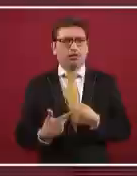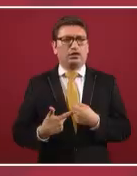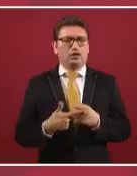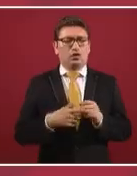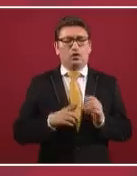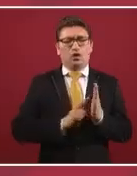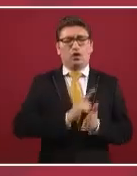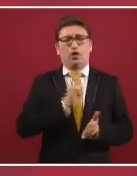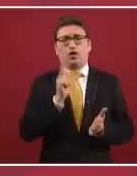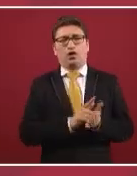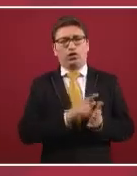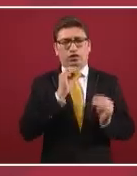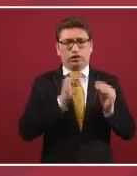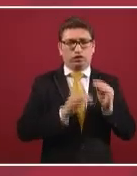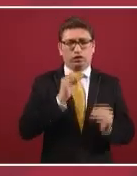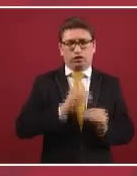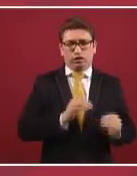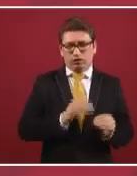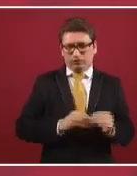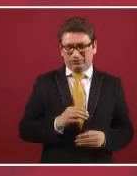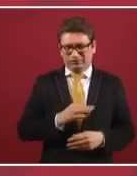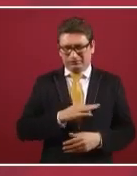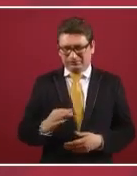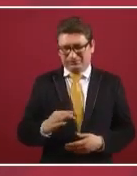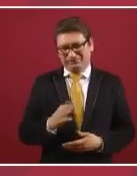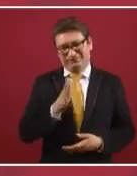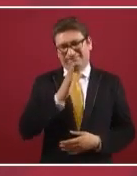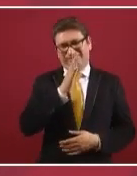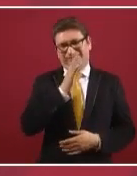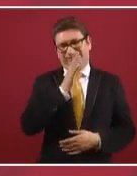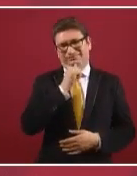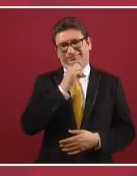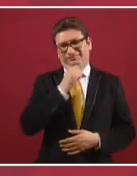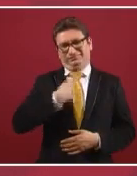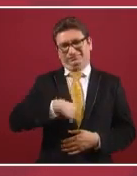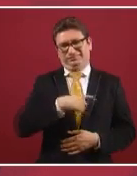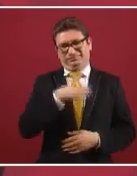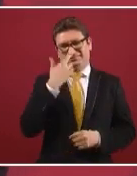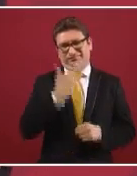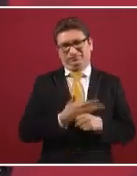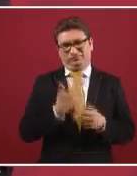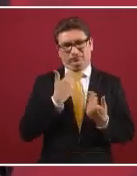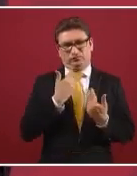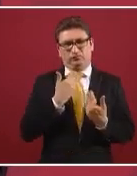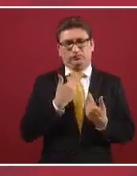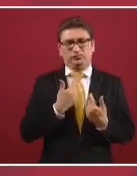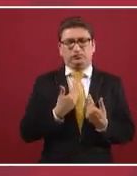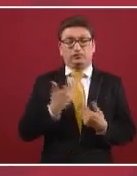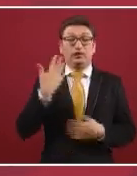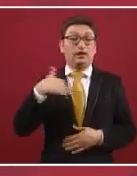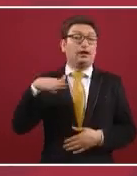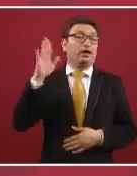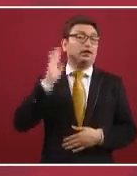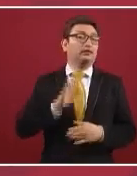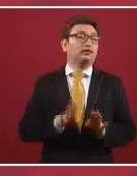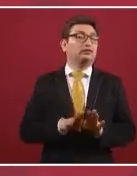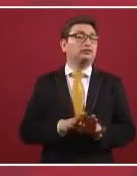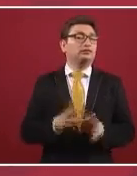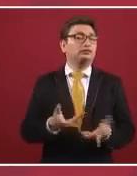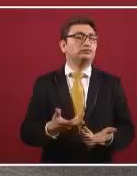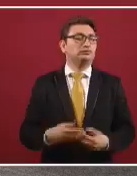las leyes, eso no lo hacemos. ¿Saben cómo le hacían antes?